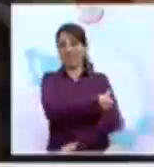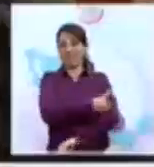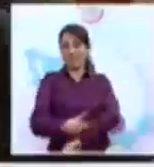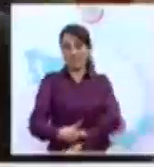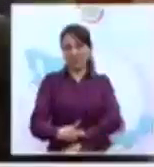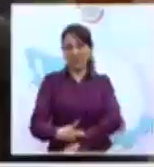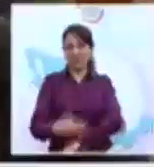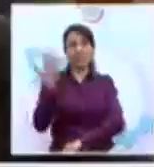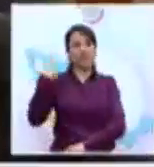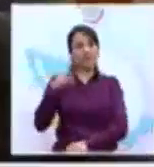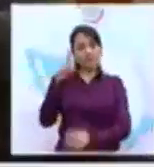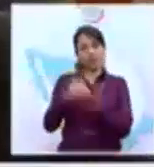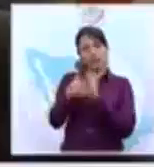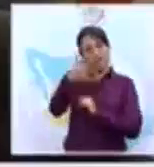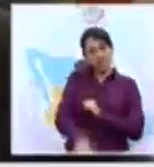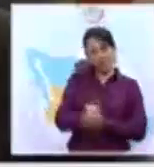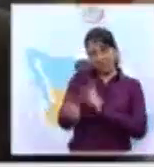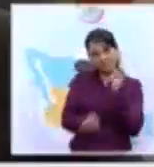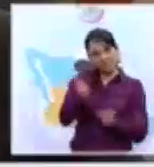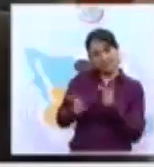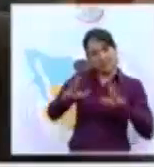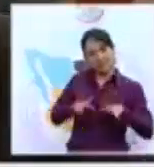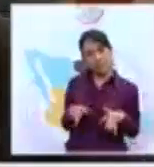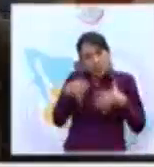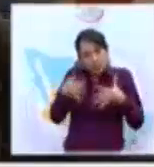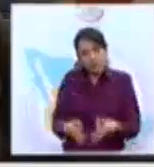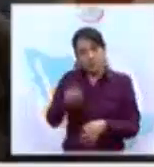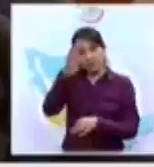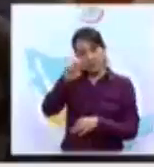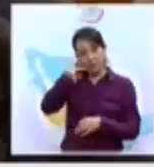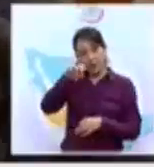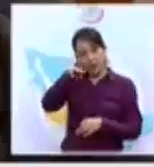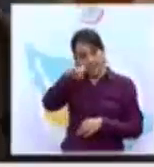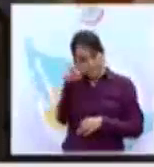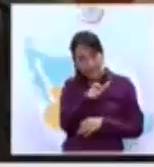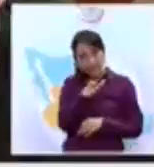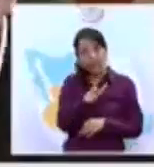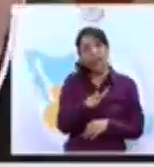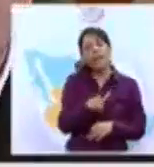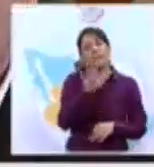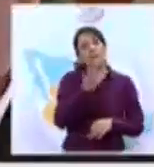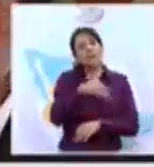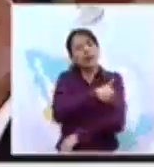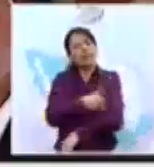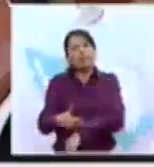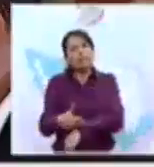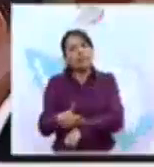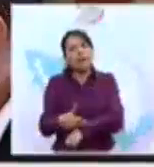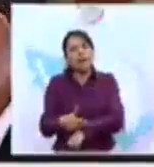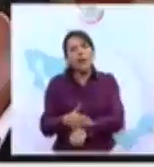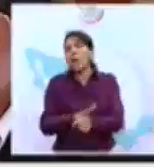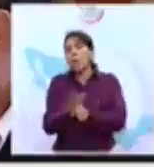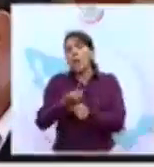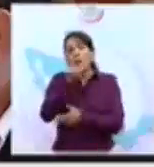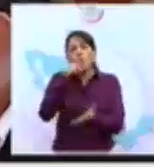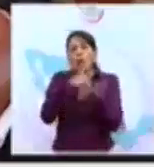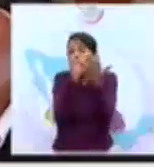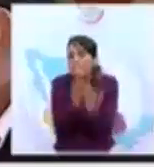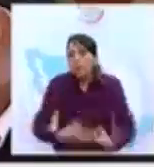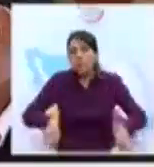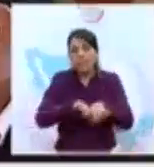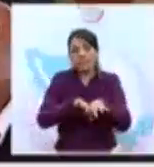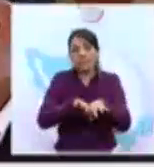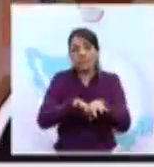2010 de la Fundación Banamex, la familia estaba en el 14º lugar de importancia. 14º lugar de